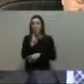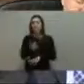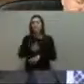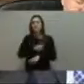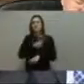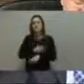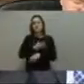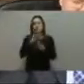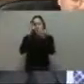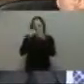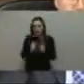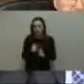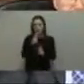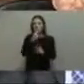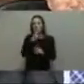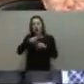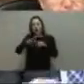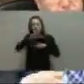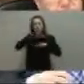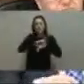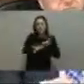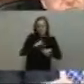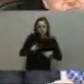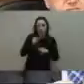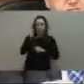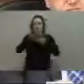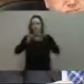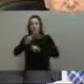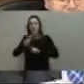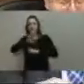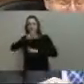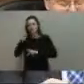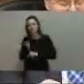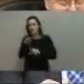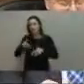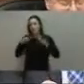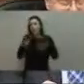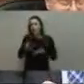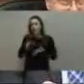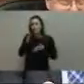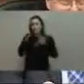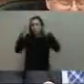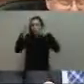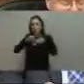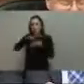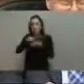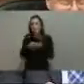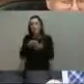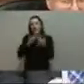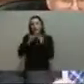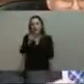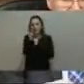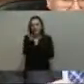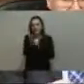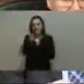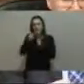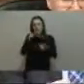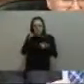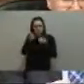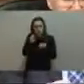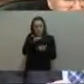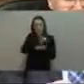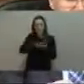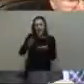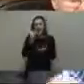sus incumplimientos y carencias. Le recomendaban un plan de viabilidad, establecer controles de garantía, pero ustedes